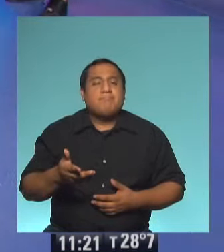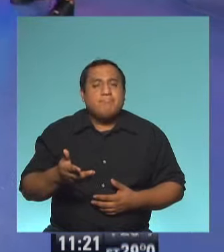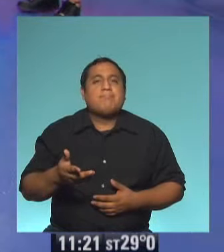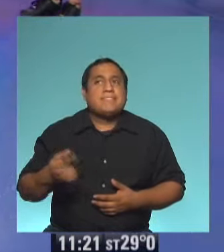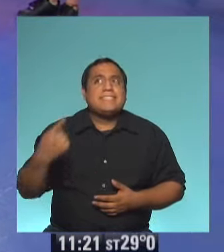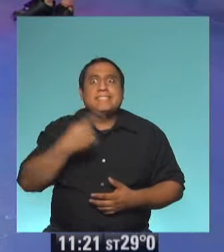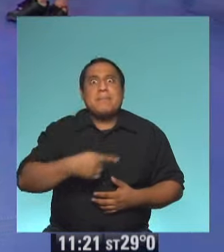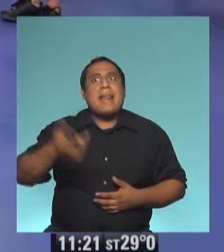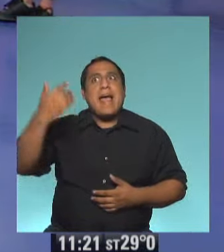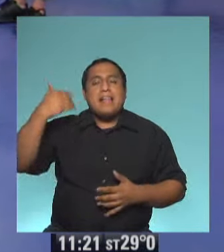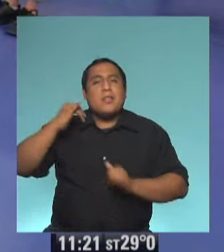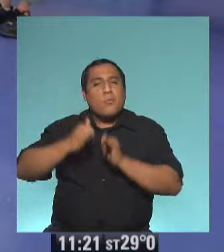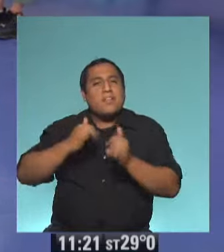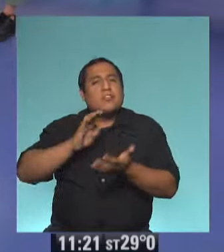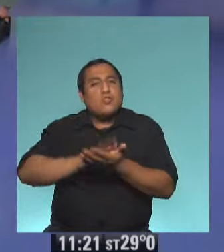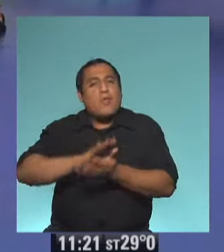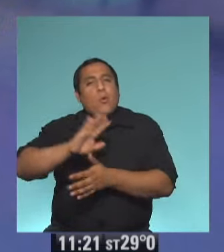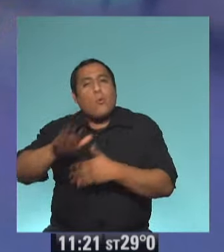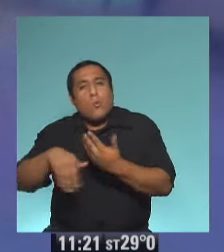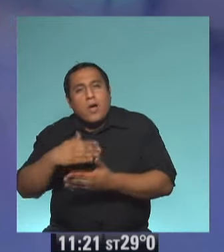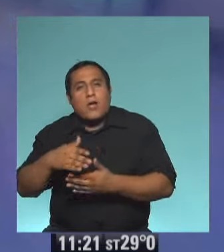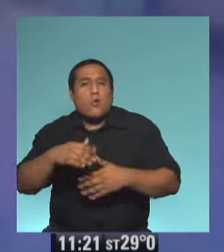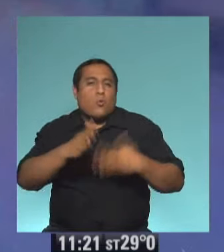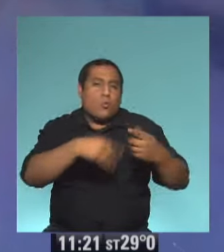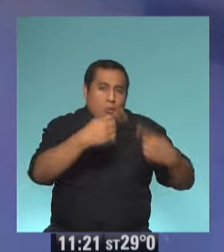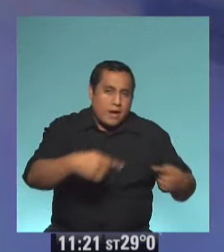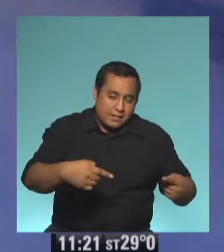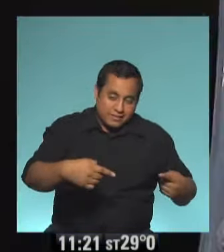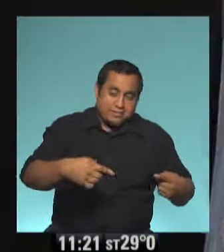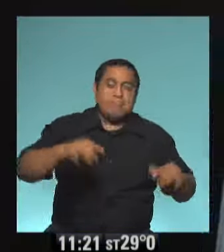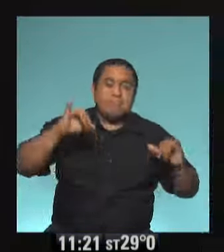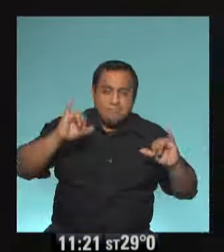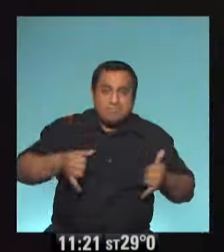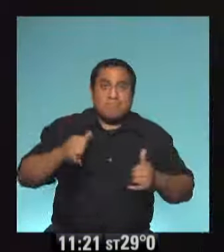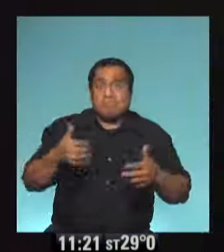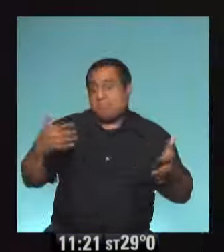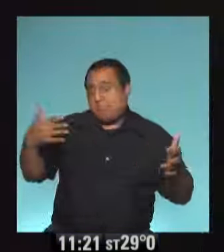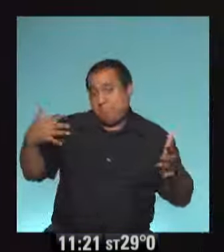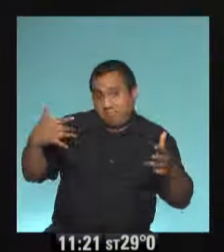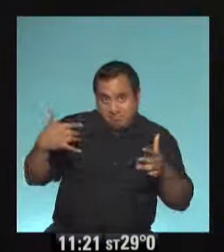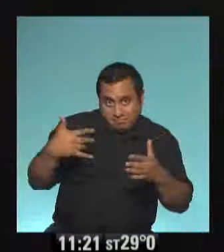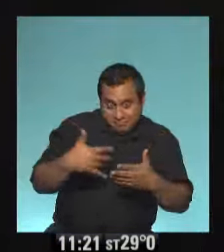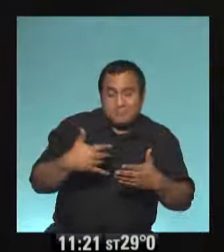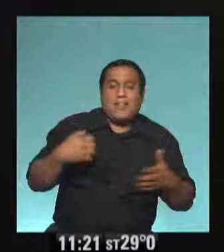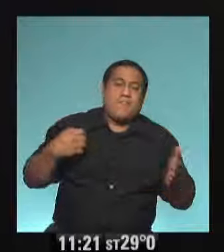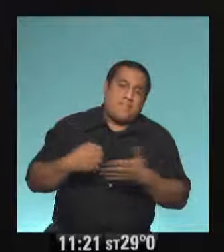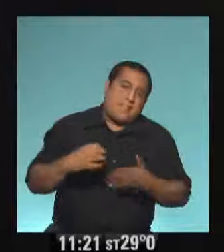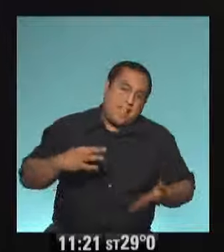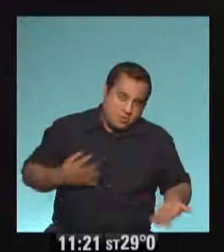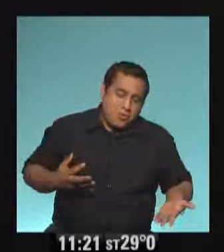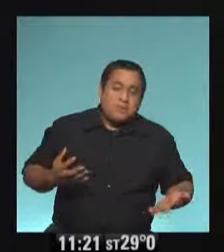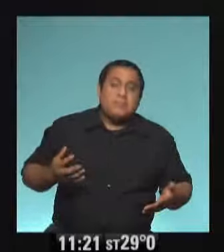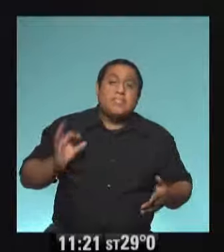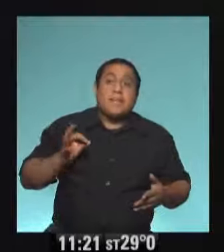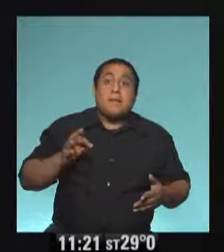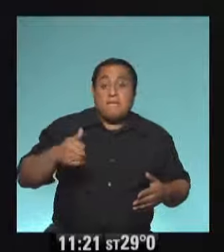estuvimos viendo juegos, juguetes. Exactamente, porque estamos llegando a fin de año. Uh-huh. Y como ustedes saben, a fin